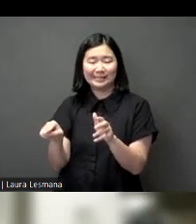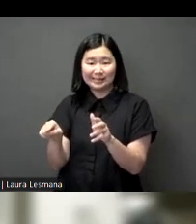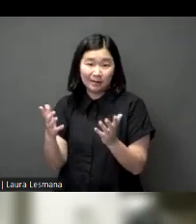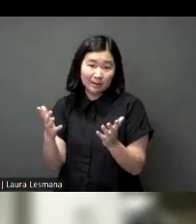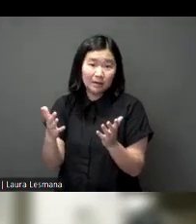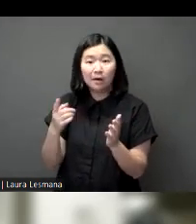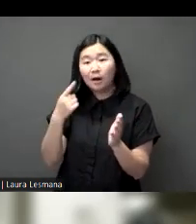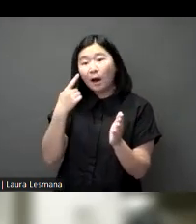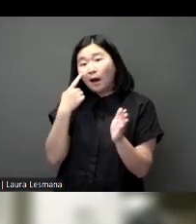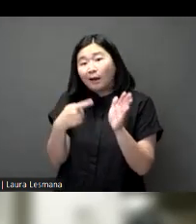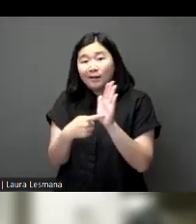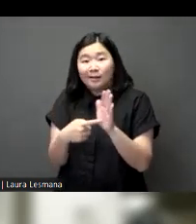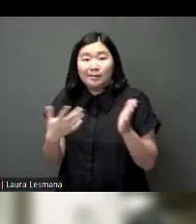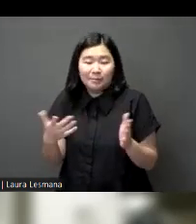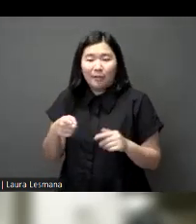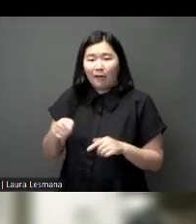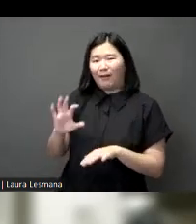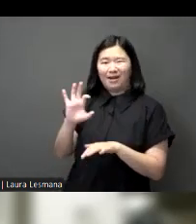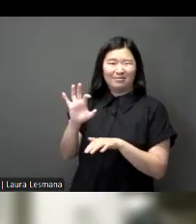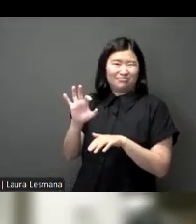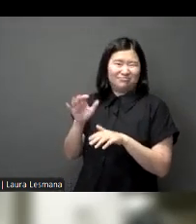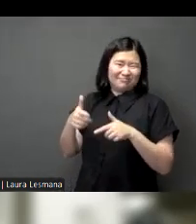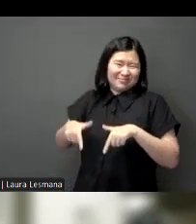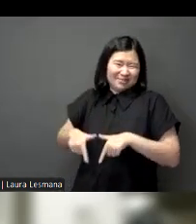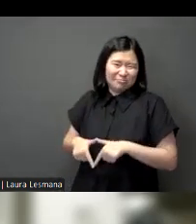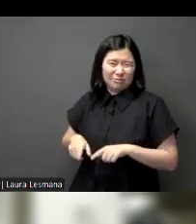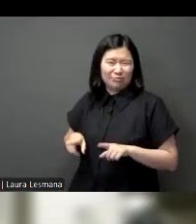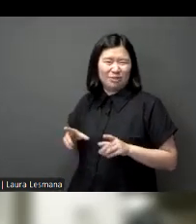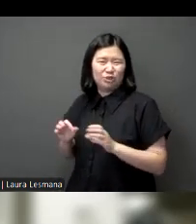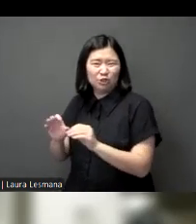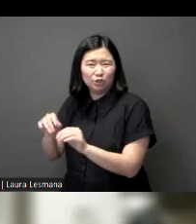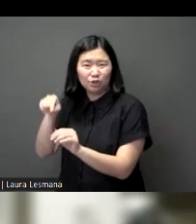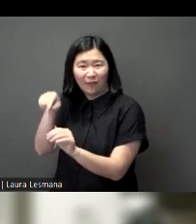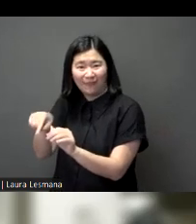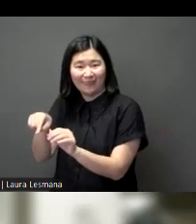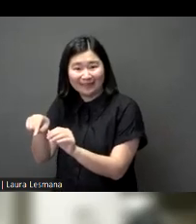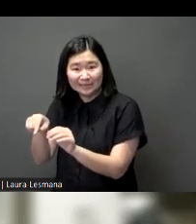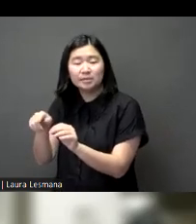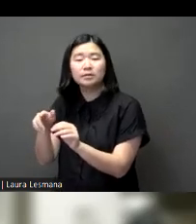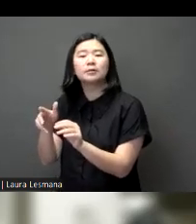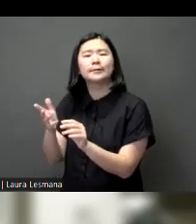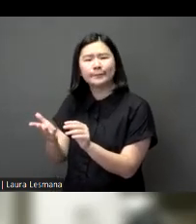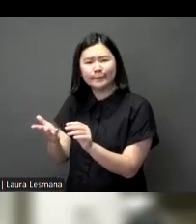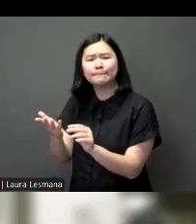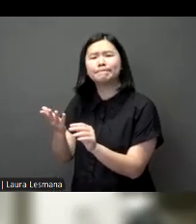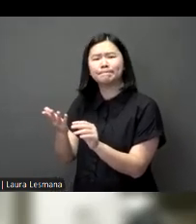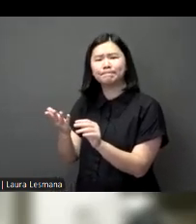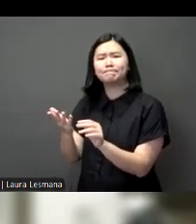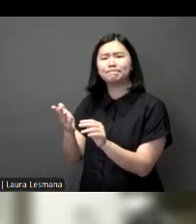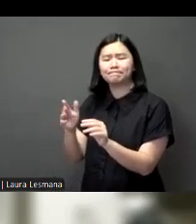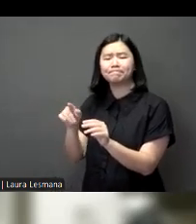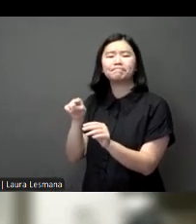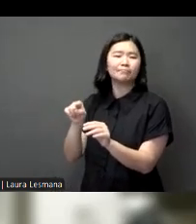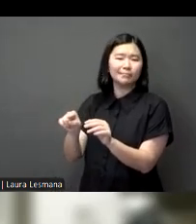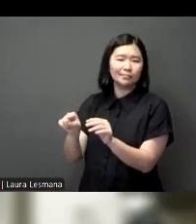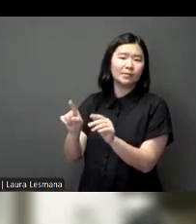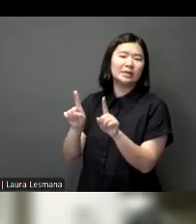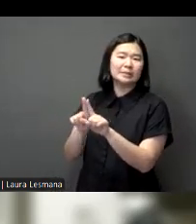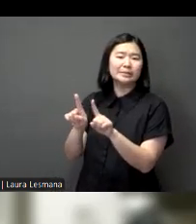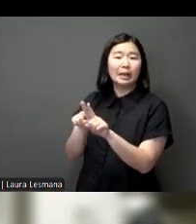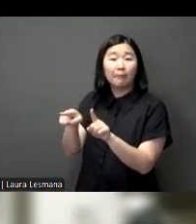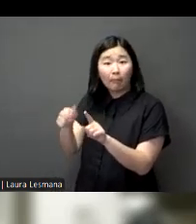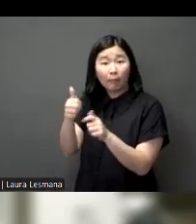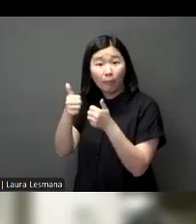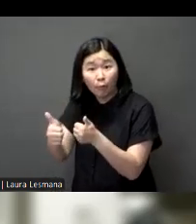en los programas de inmunización, ¿cierto? En el año 2014 se incorporaron a las niñas en este programa, en el año 2019 a los